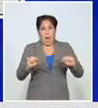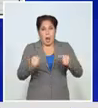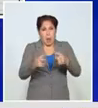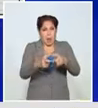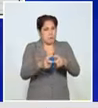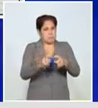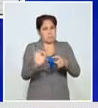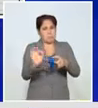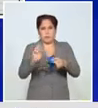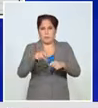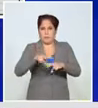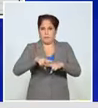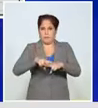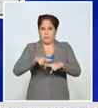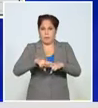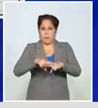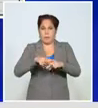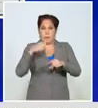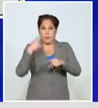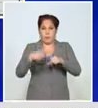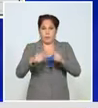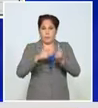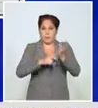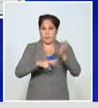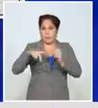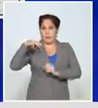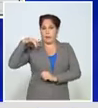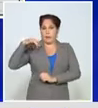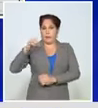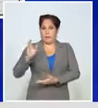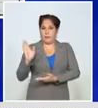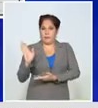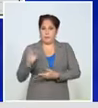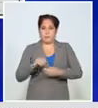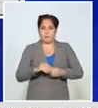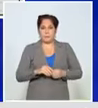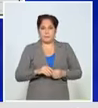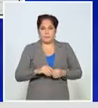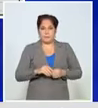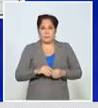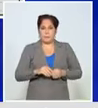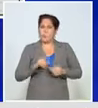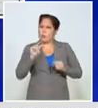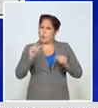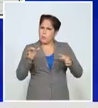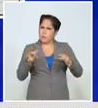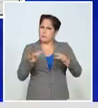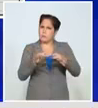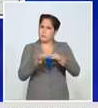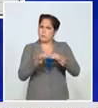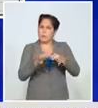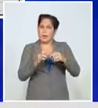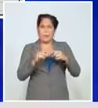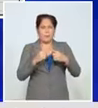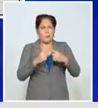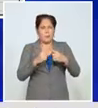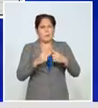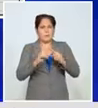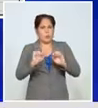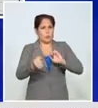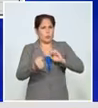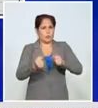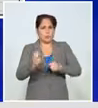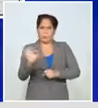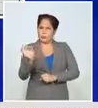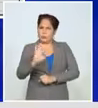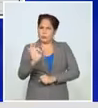transmisión. Pinar del Río con una disminución en un momento